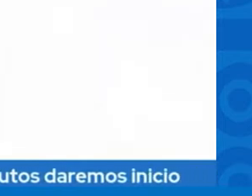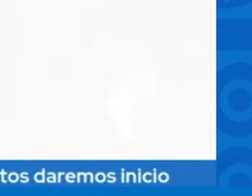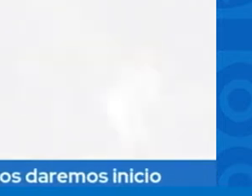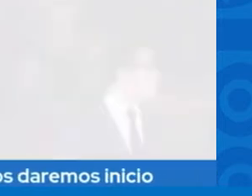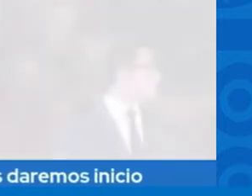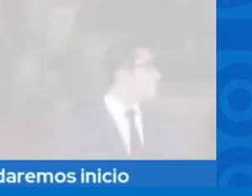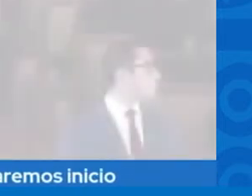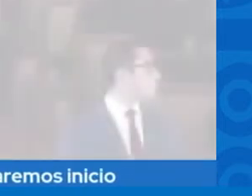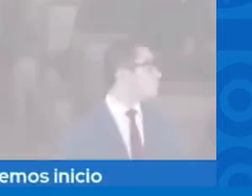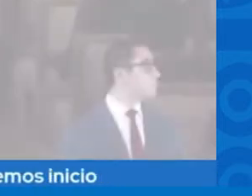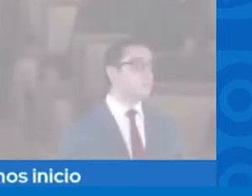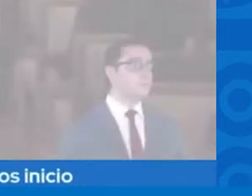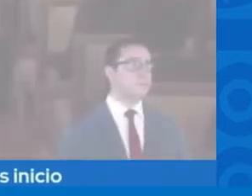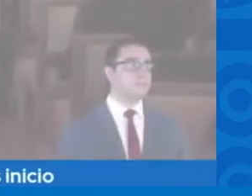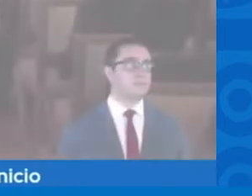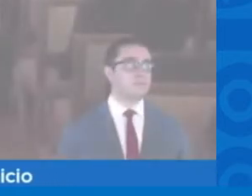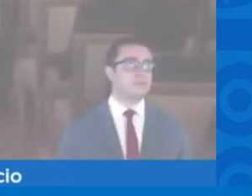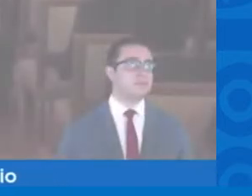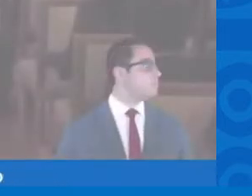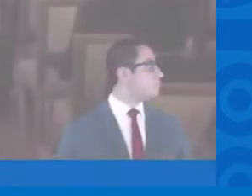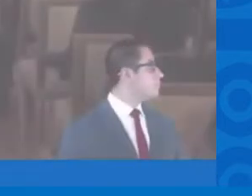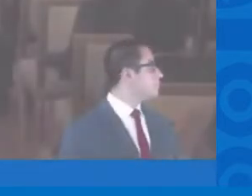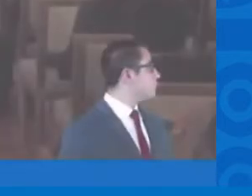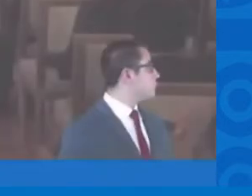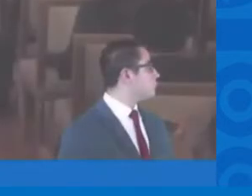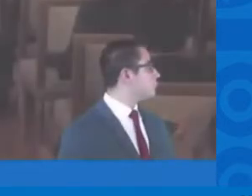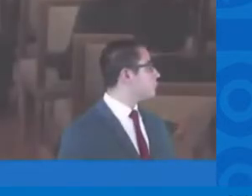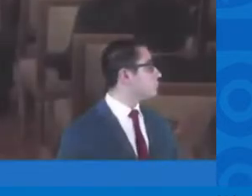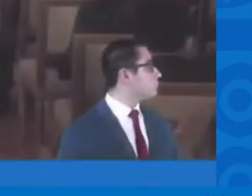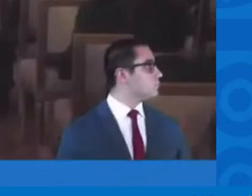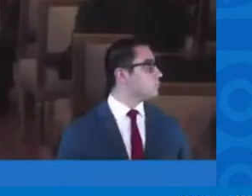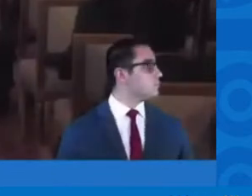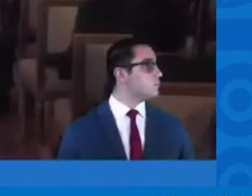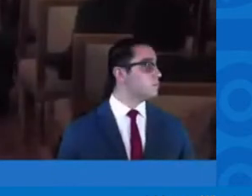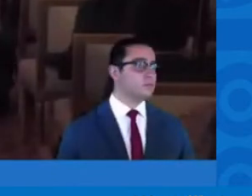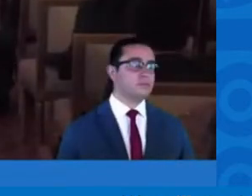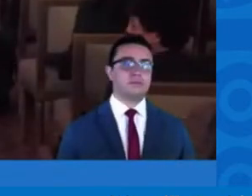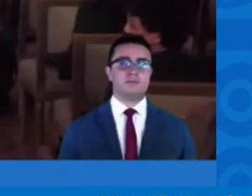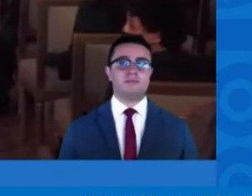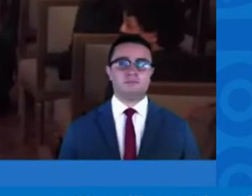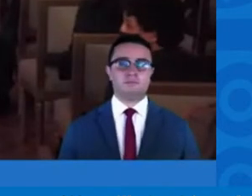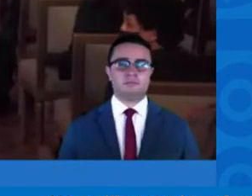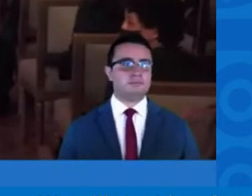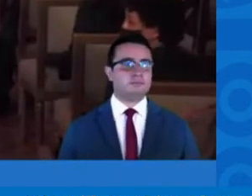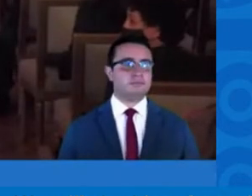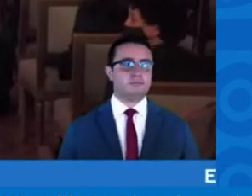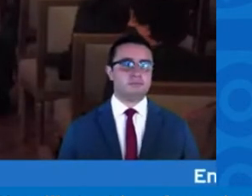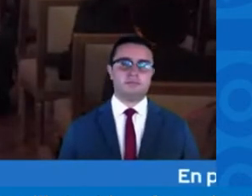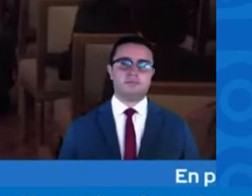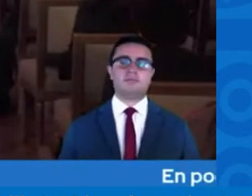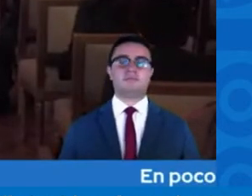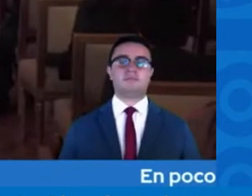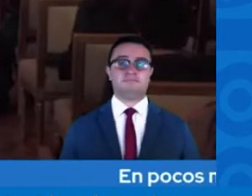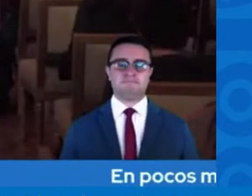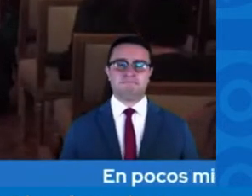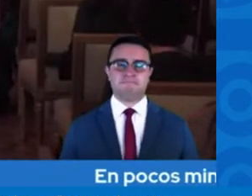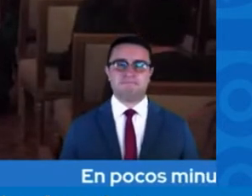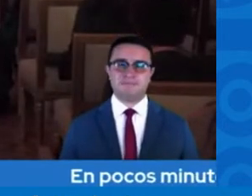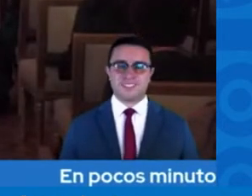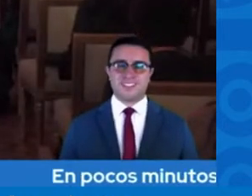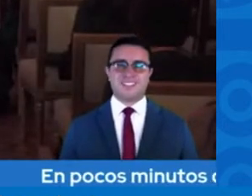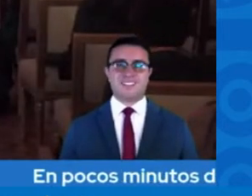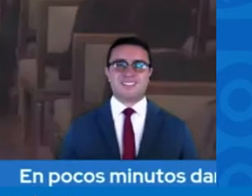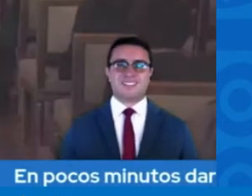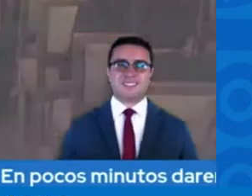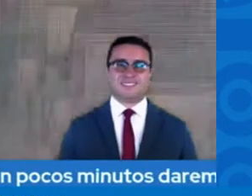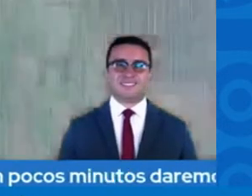¿Caribe? A mí, sí, es que yo sí. No veo tan bien, entonces okay, necesito una señal más clara. Ya están conectados, listo, gracias.